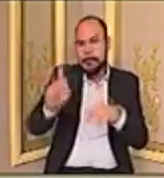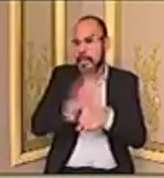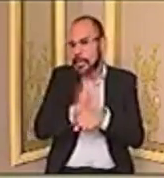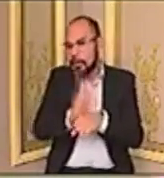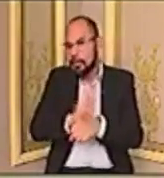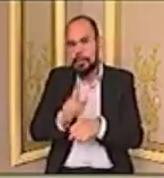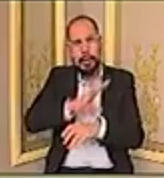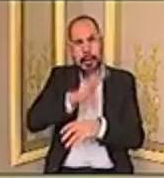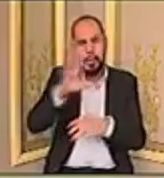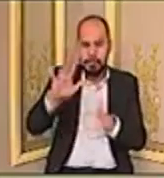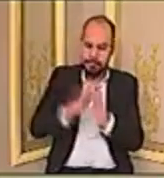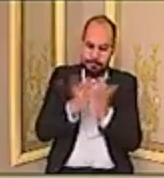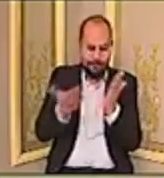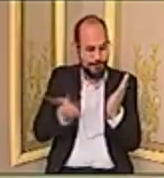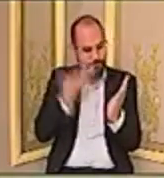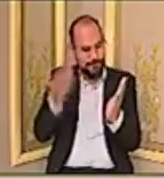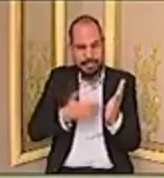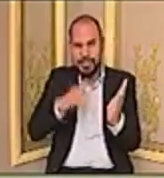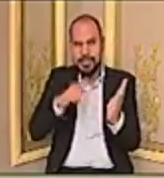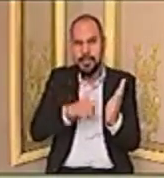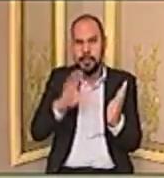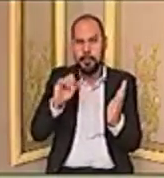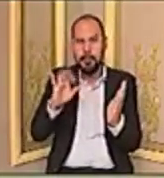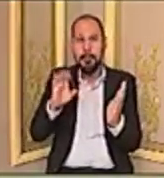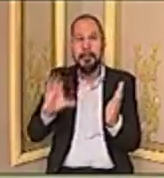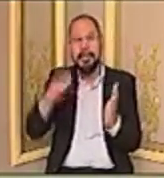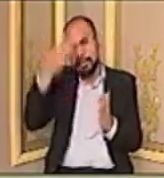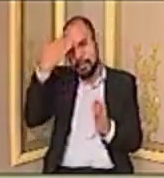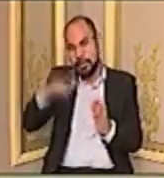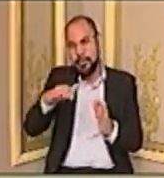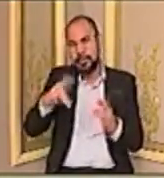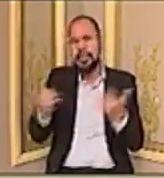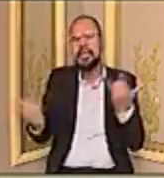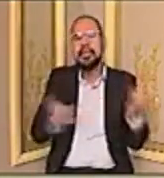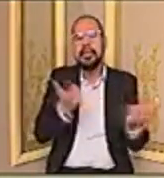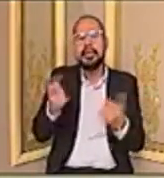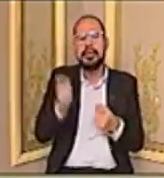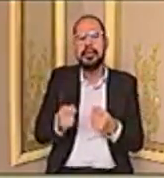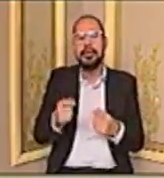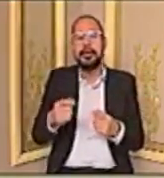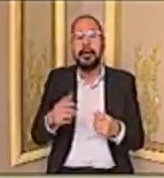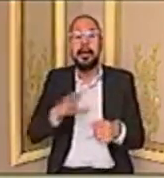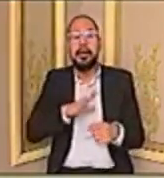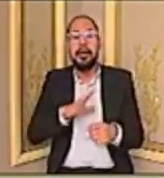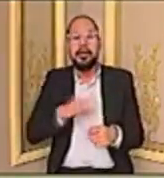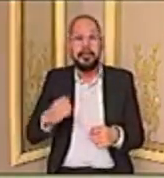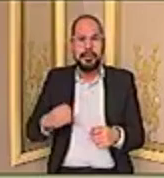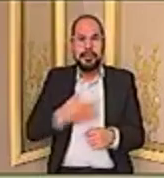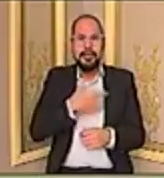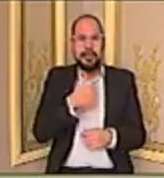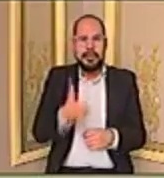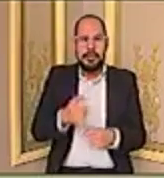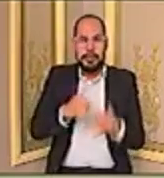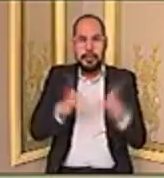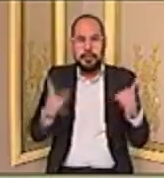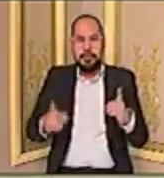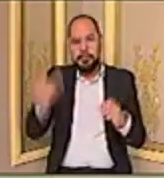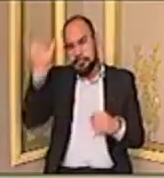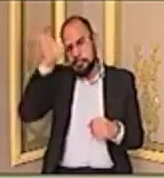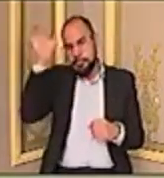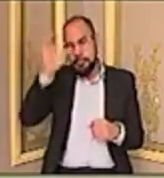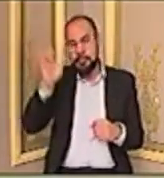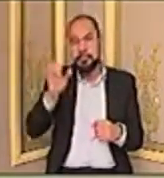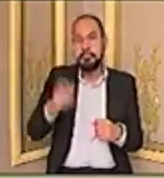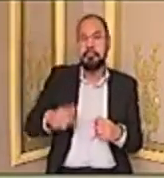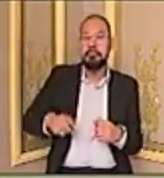mundo también sabe quién es Superman. Y lo relevante de esto es que hay mucho de bienestar y desarrollo en esta cultura popular. Más allá